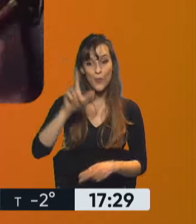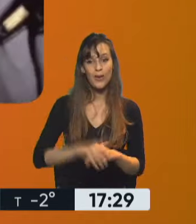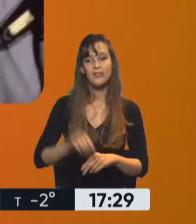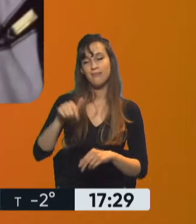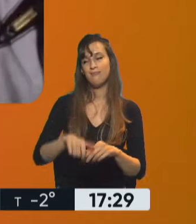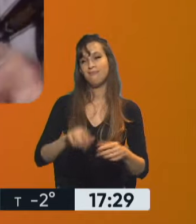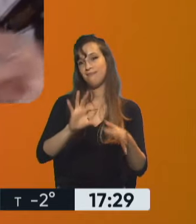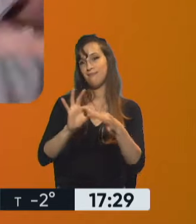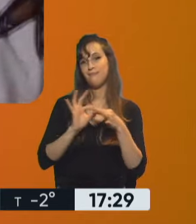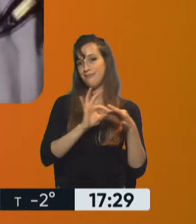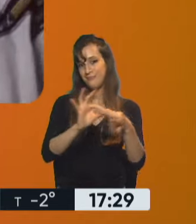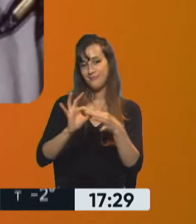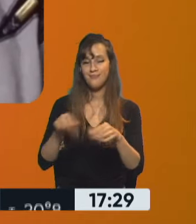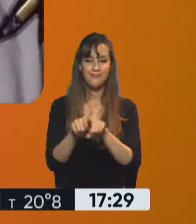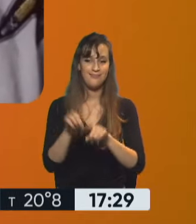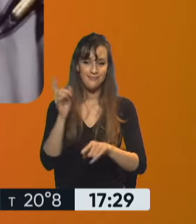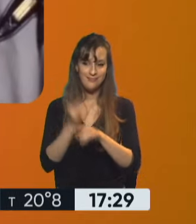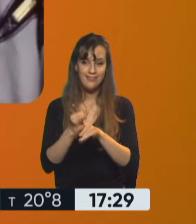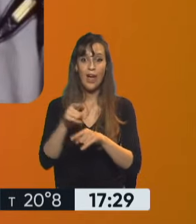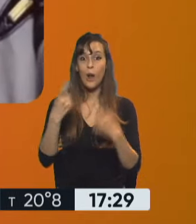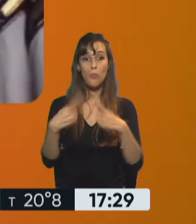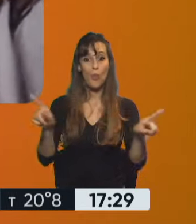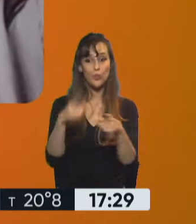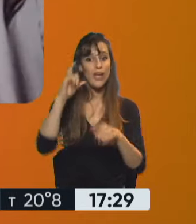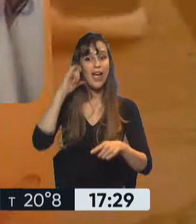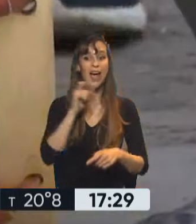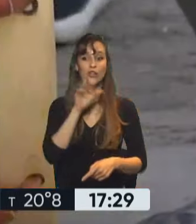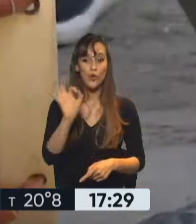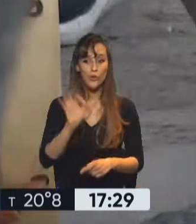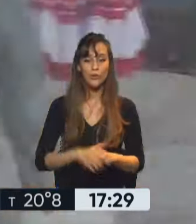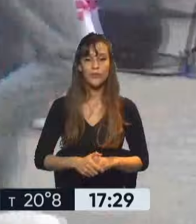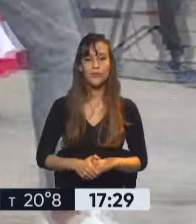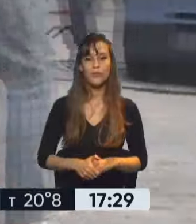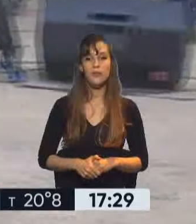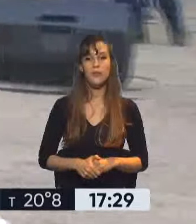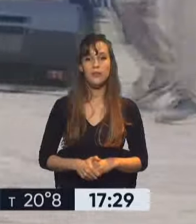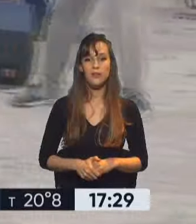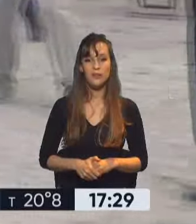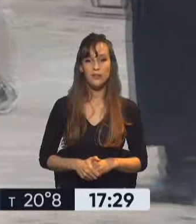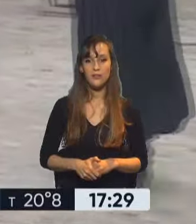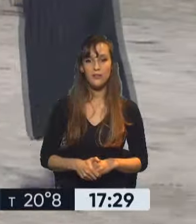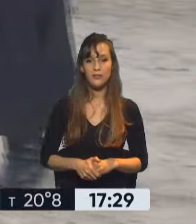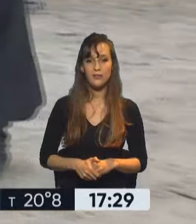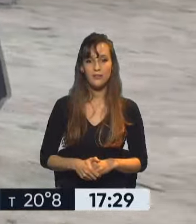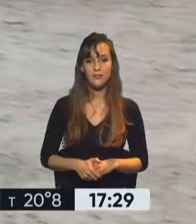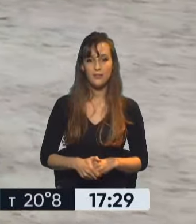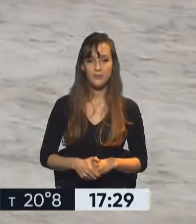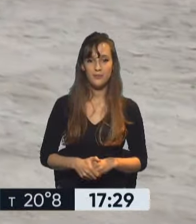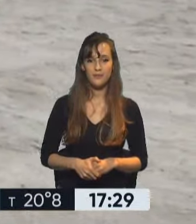en Conectados. Como siempre, se quedan con un gato. Ahí va, Goico va a bailar, mirá. Con Tere, ahí